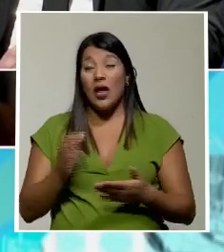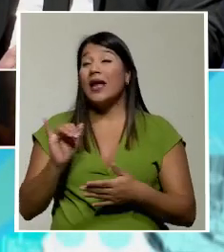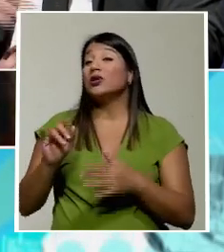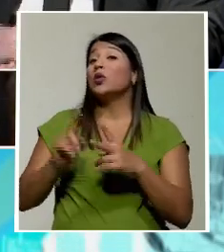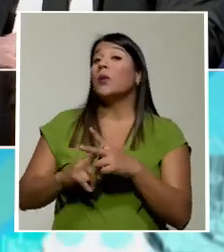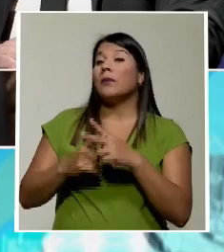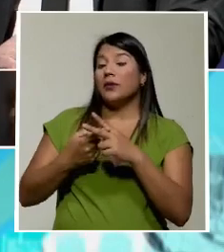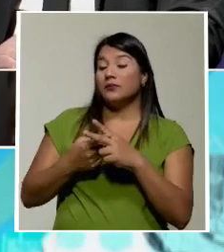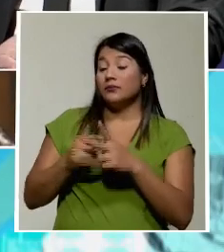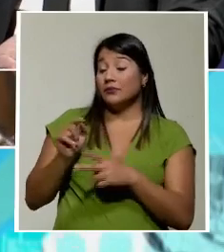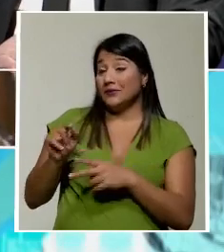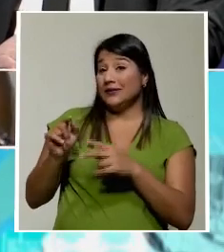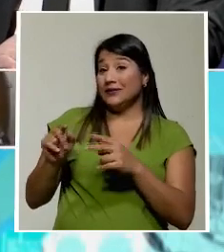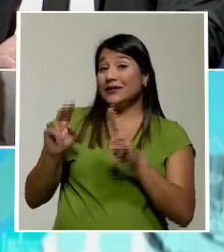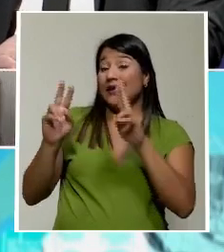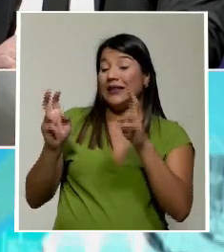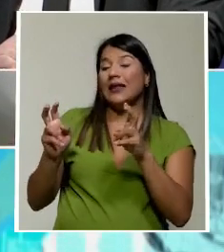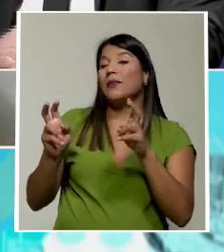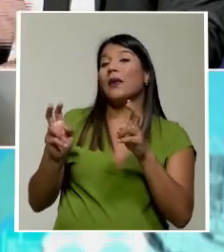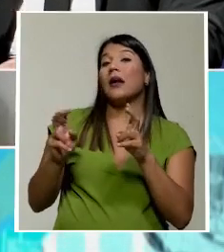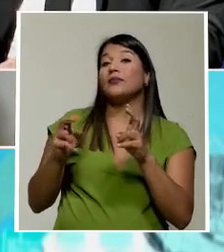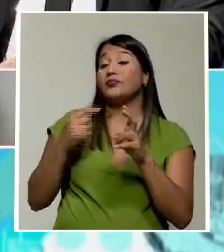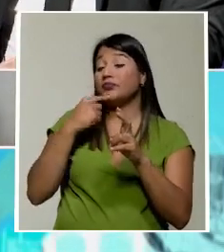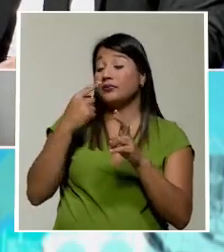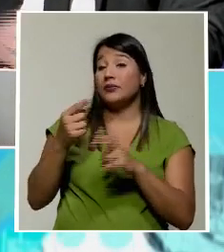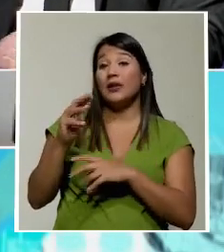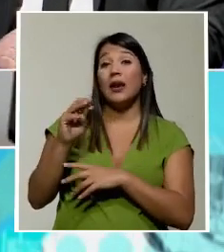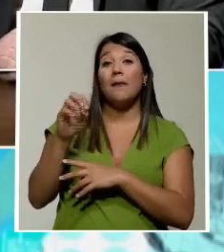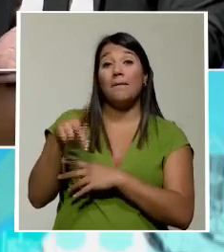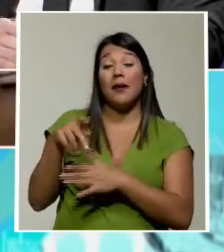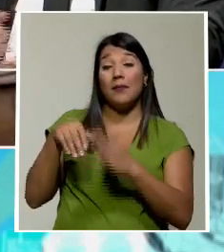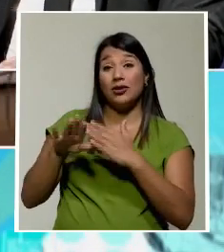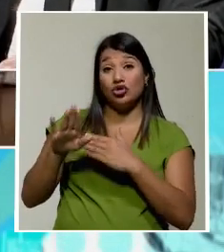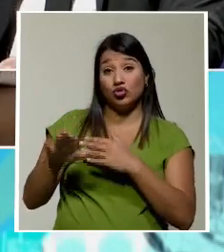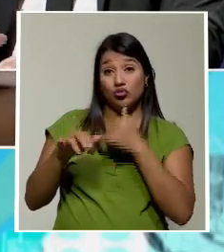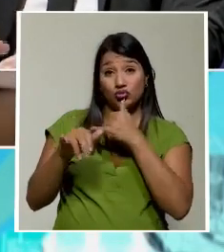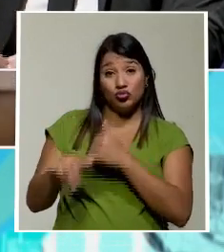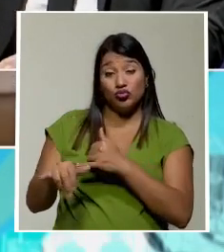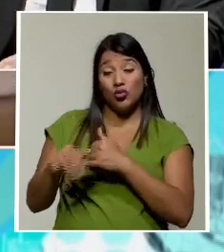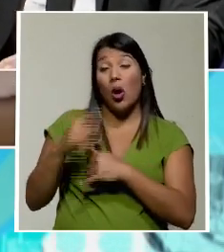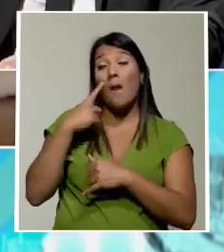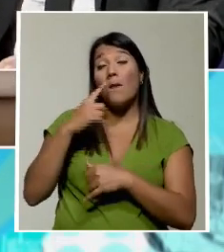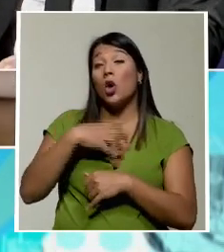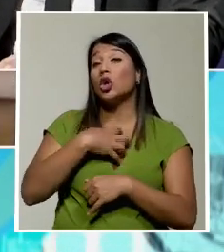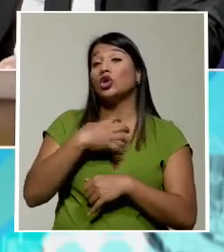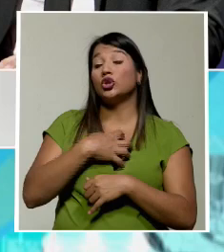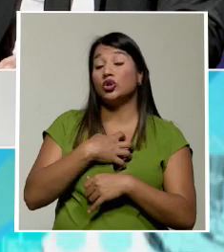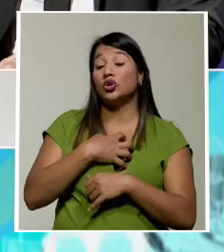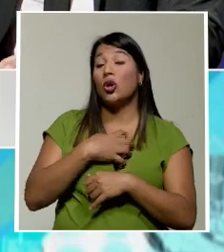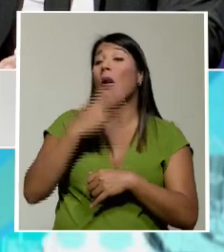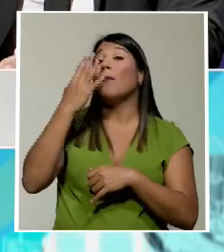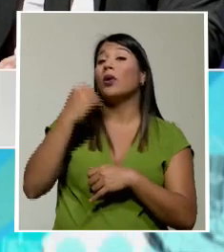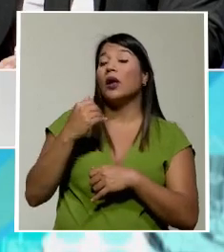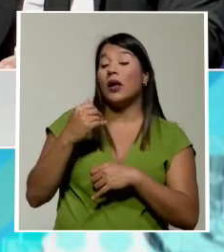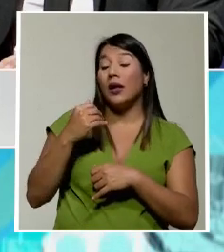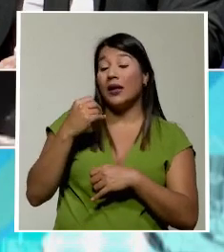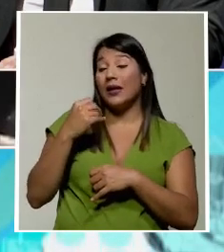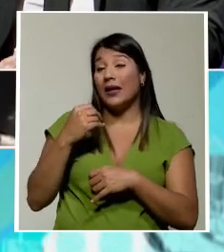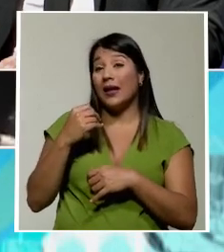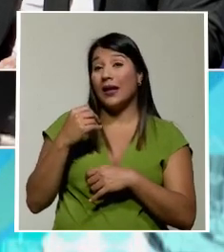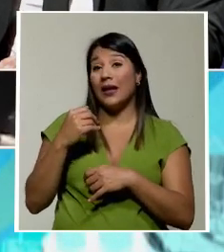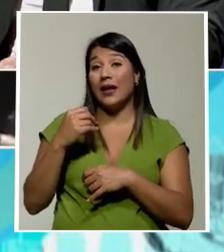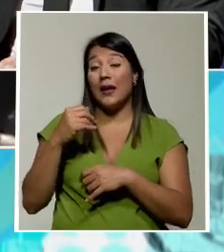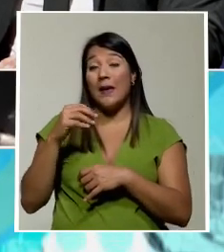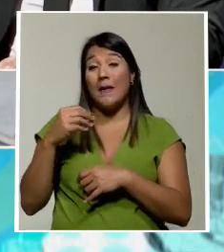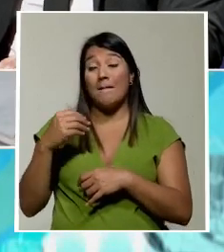y es uno de los aspectos que toca el Ministerio de Educación en su apelación. Esto surge de una notificación que se le hizo